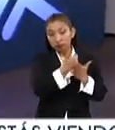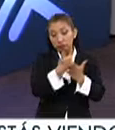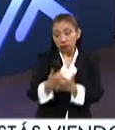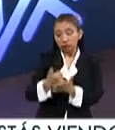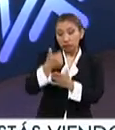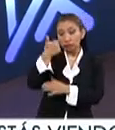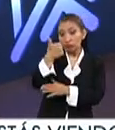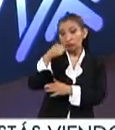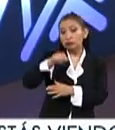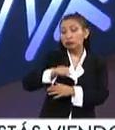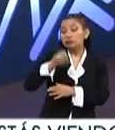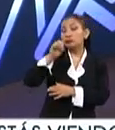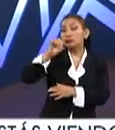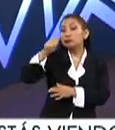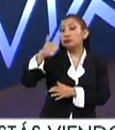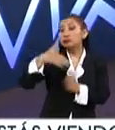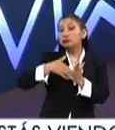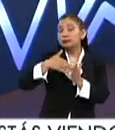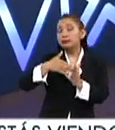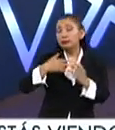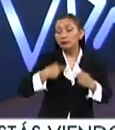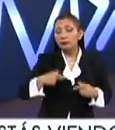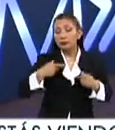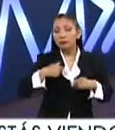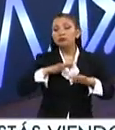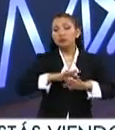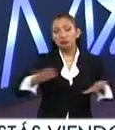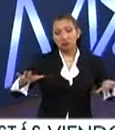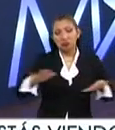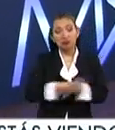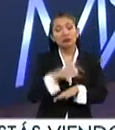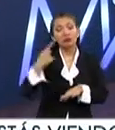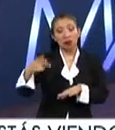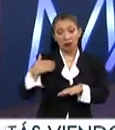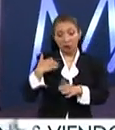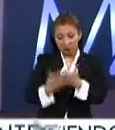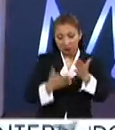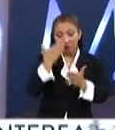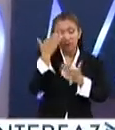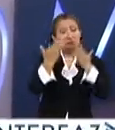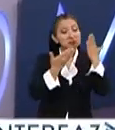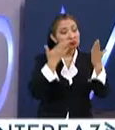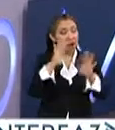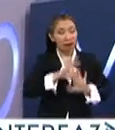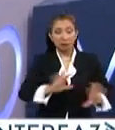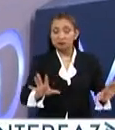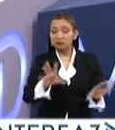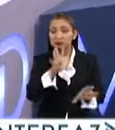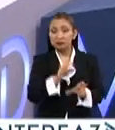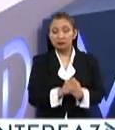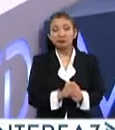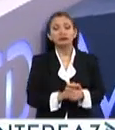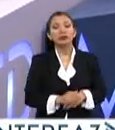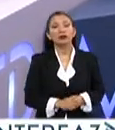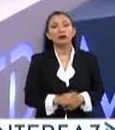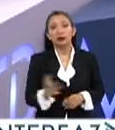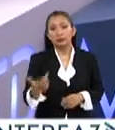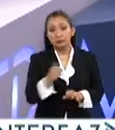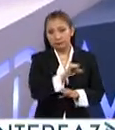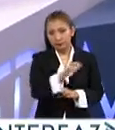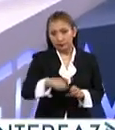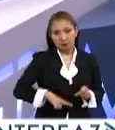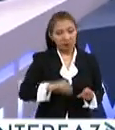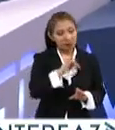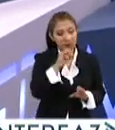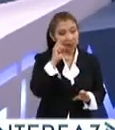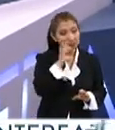que 6.06 millones de personas hayan salido del rezago educativo en solamente esta administración. Lo que ninguna otra administración